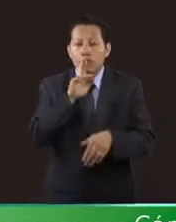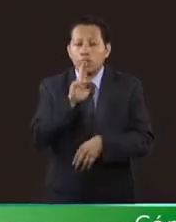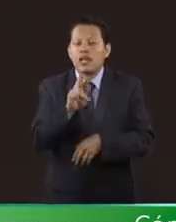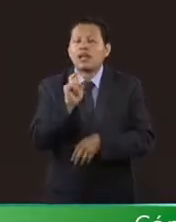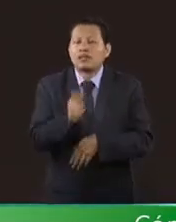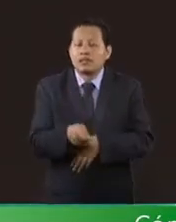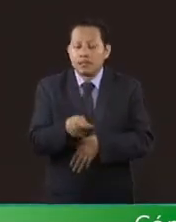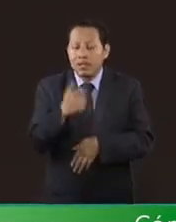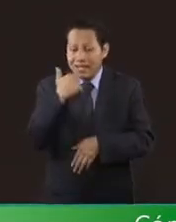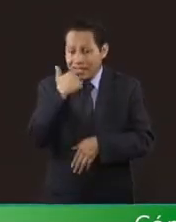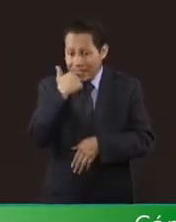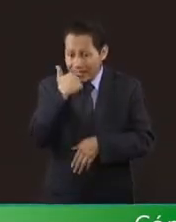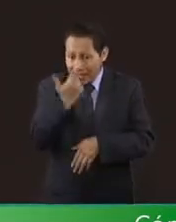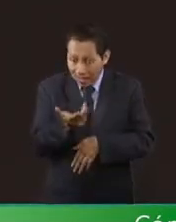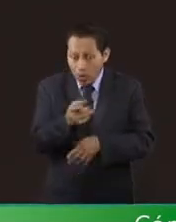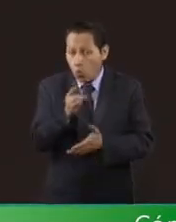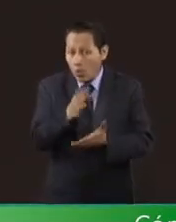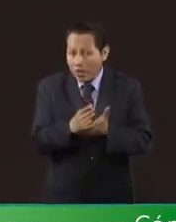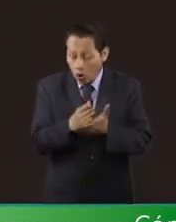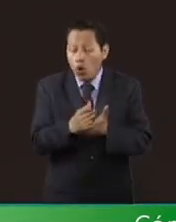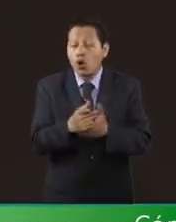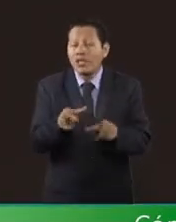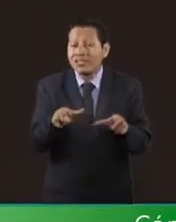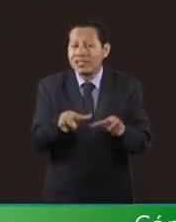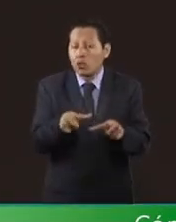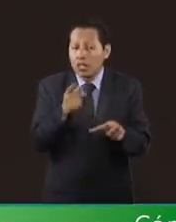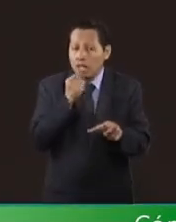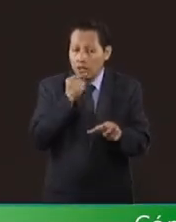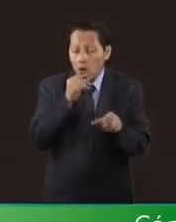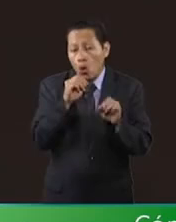¿quieren militarizar solo la seguridad pública